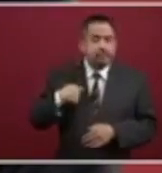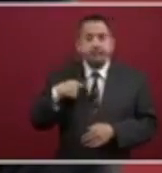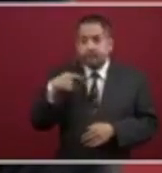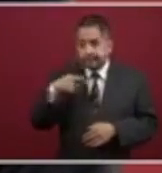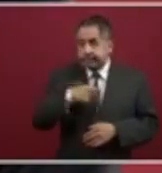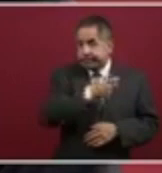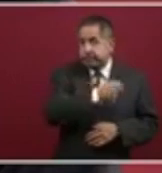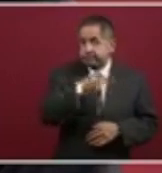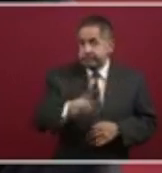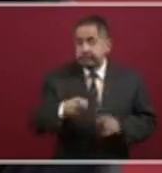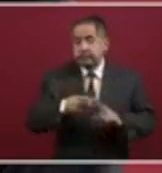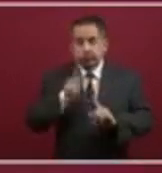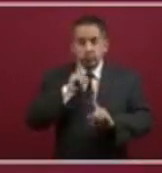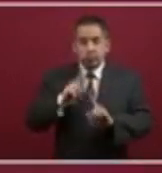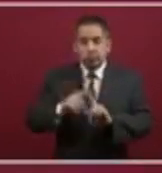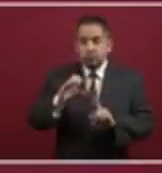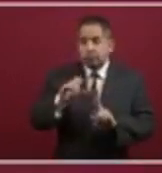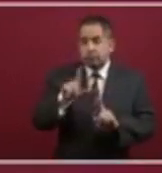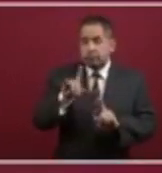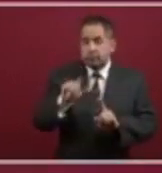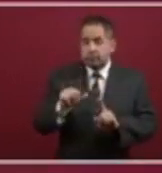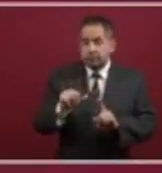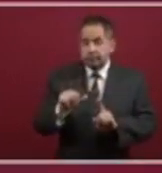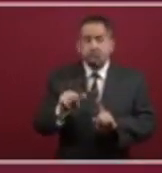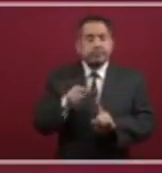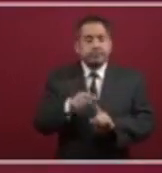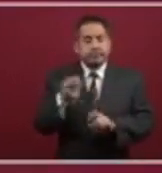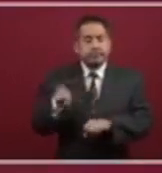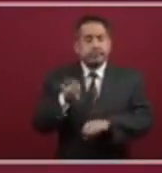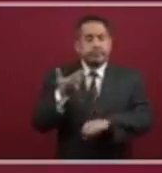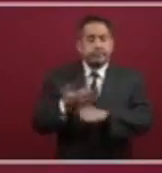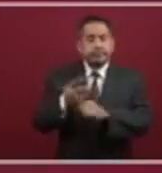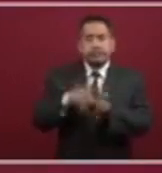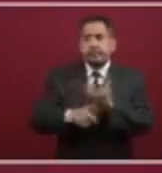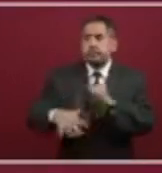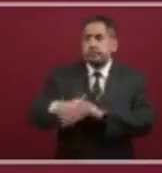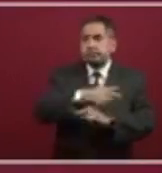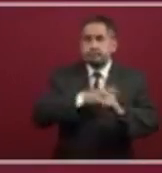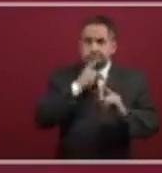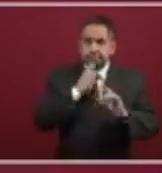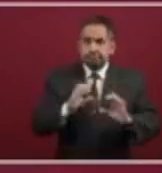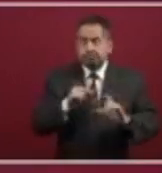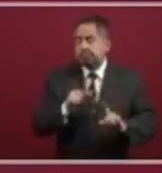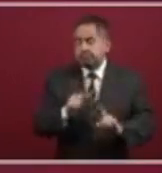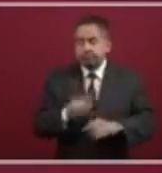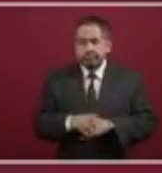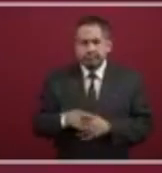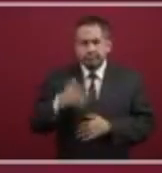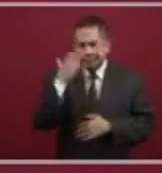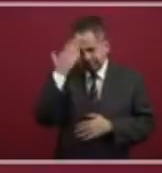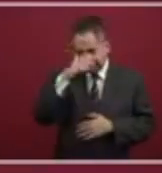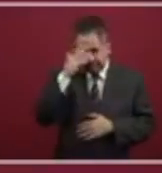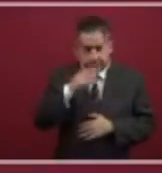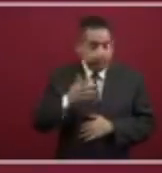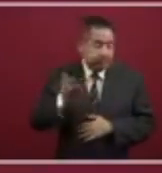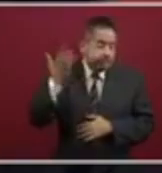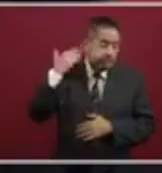ella fue la secretaria del medio ambiente. Y en aquel tiempo,